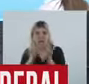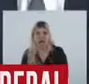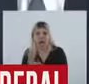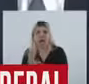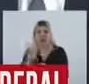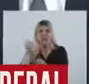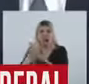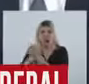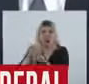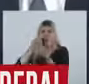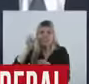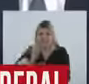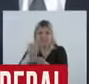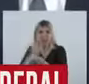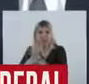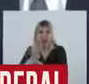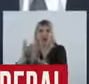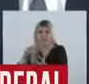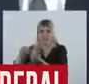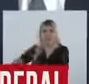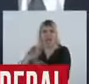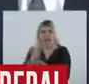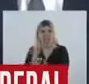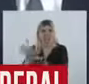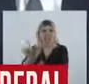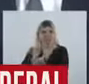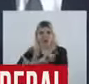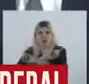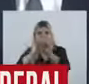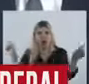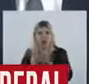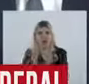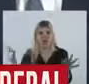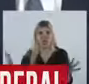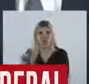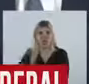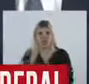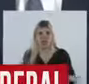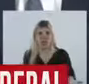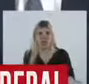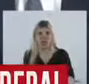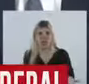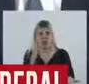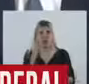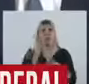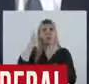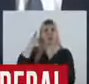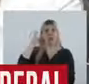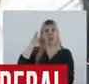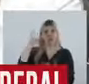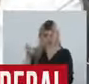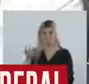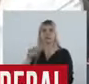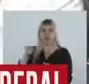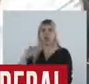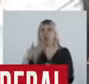desempleado. Primero, castigamos el despido en la pandemia con la doble indemnización.